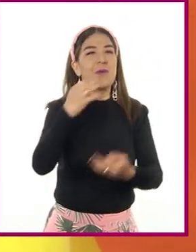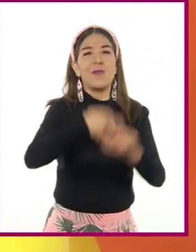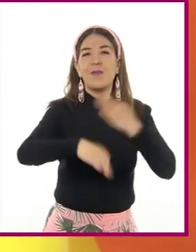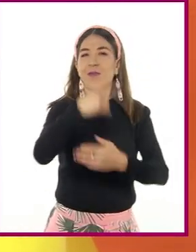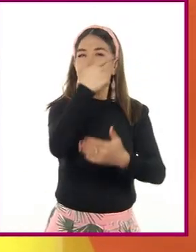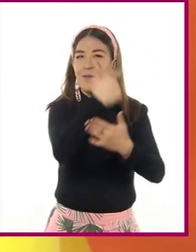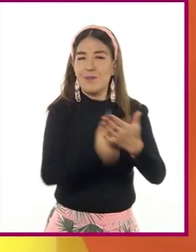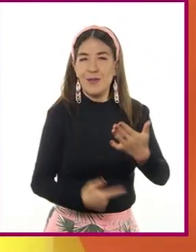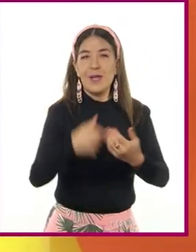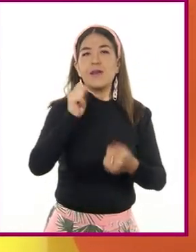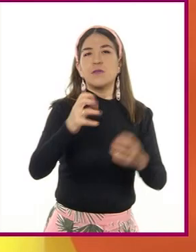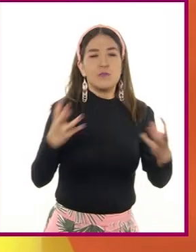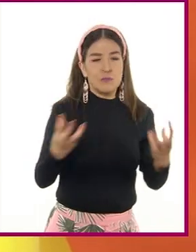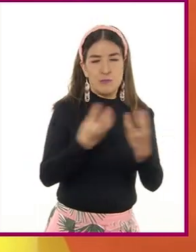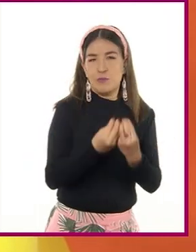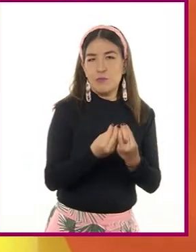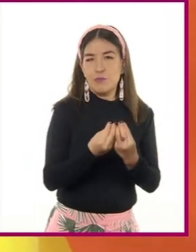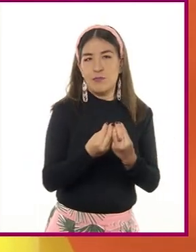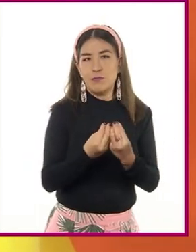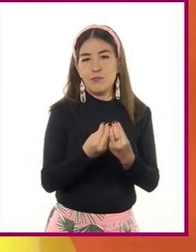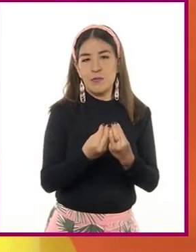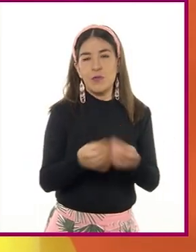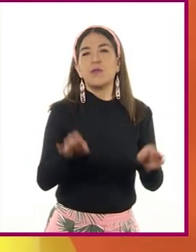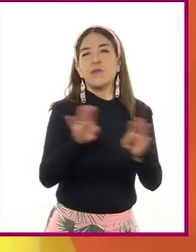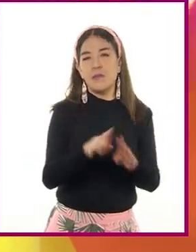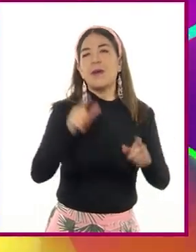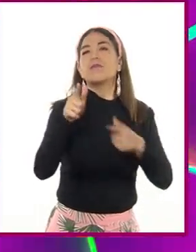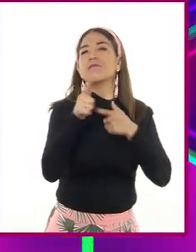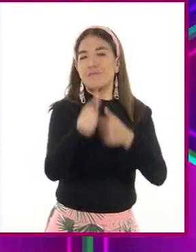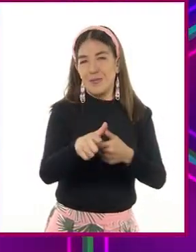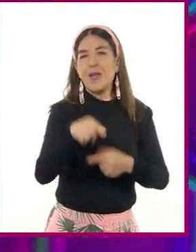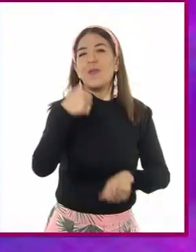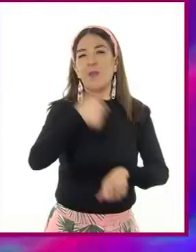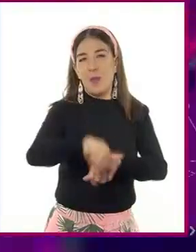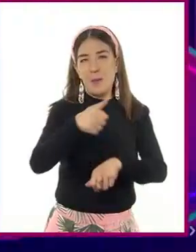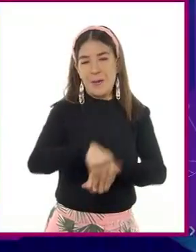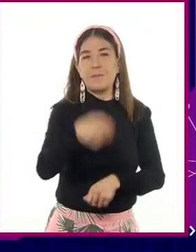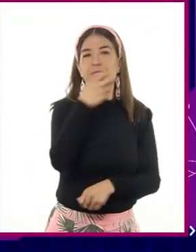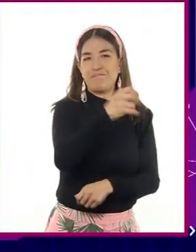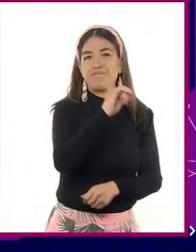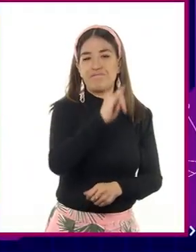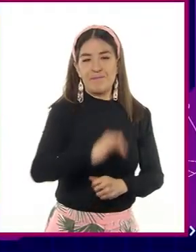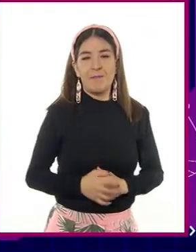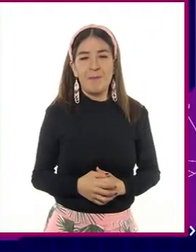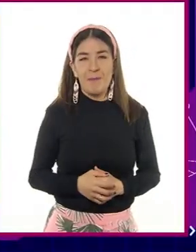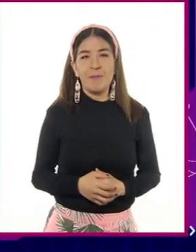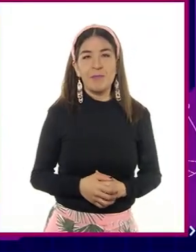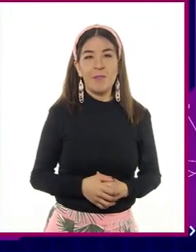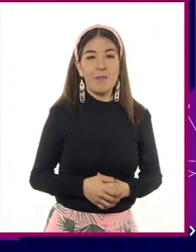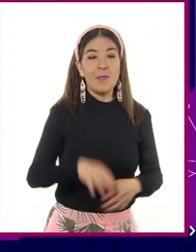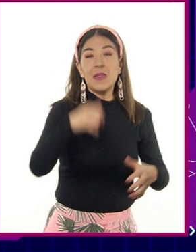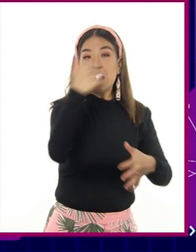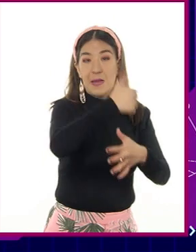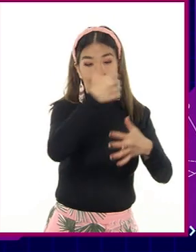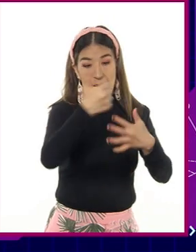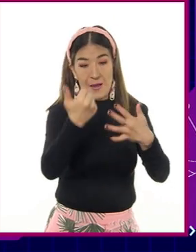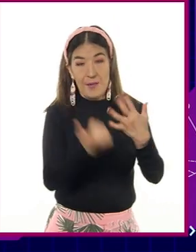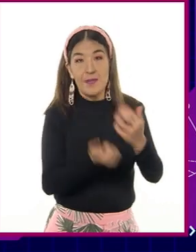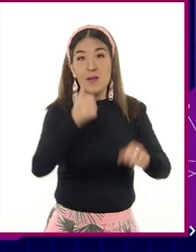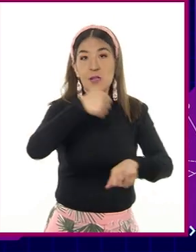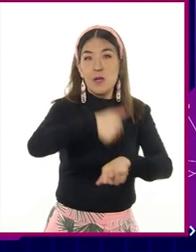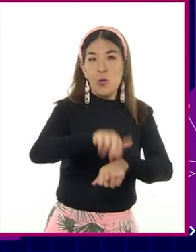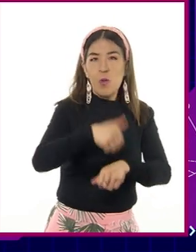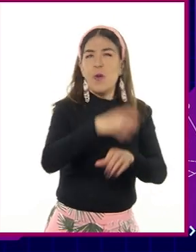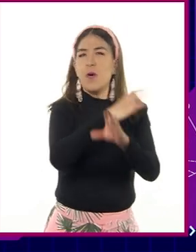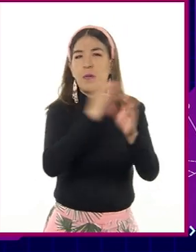lista, conjunto o mejor dicho, sucesión de números. Es correcto, Leslie. A cada elemento de la sucesión se le